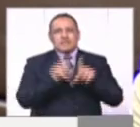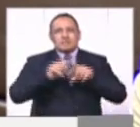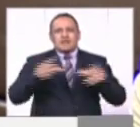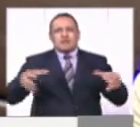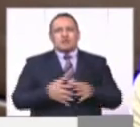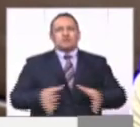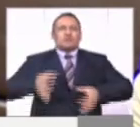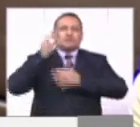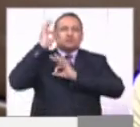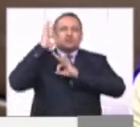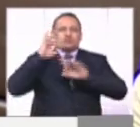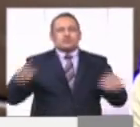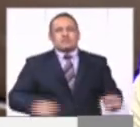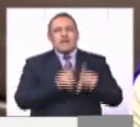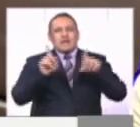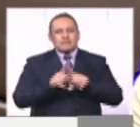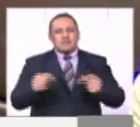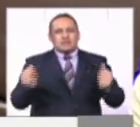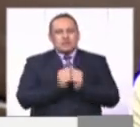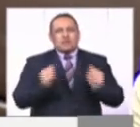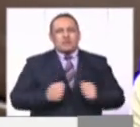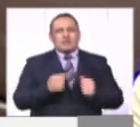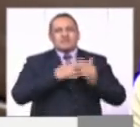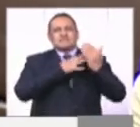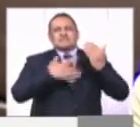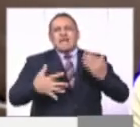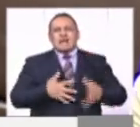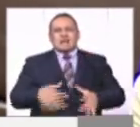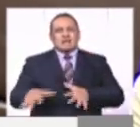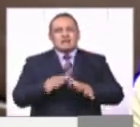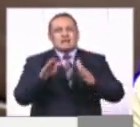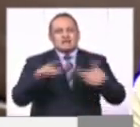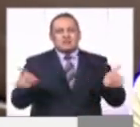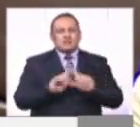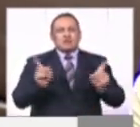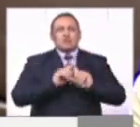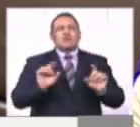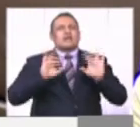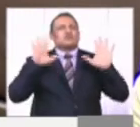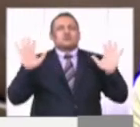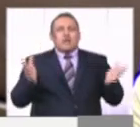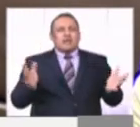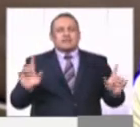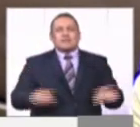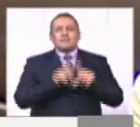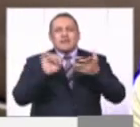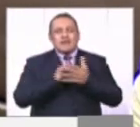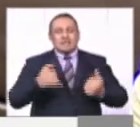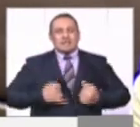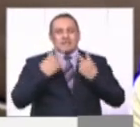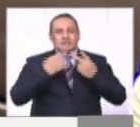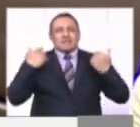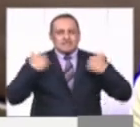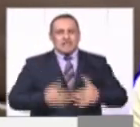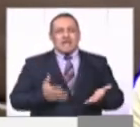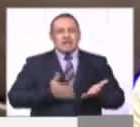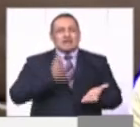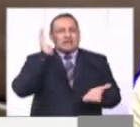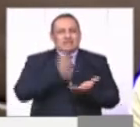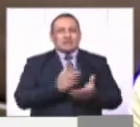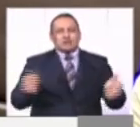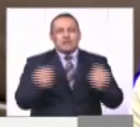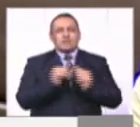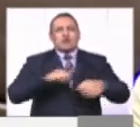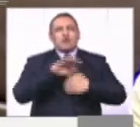prédica de correrán ríos de sangre no fue algo casual fue algo que ya estaban sembrando